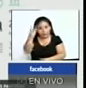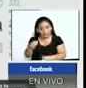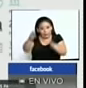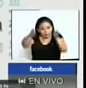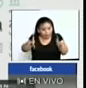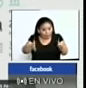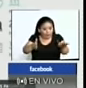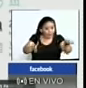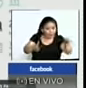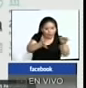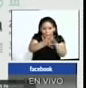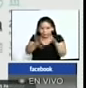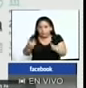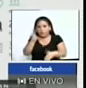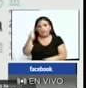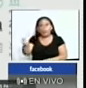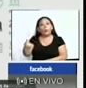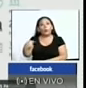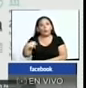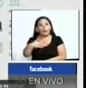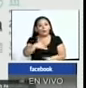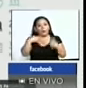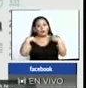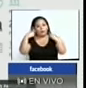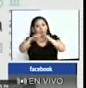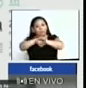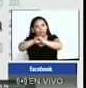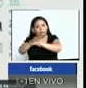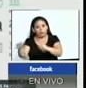tenemos la información que publica el Ministerio de Salud. De este total,